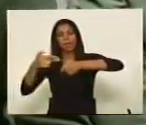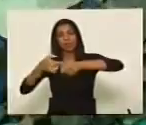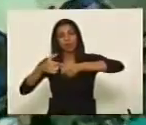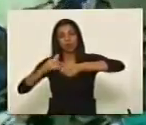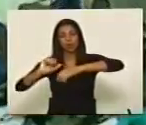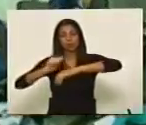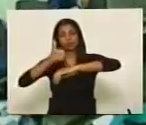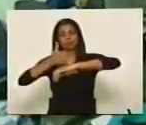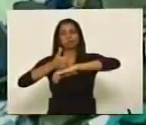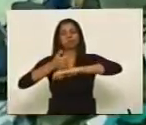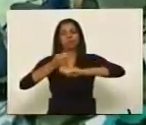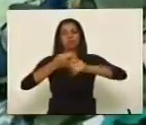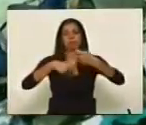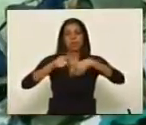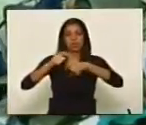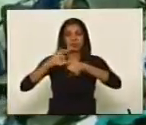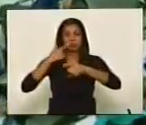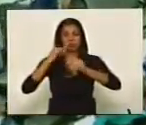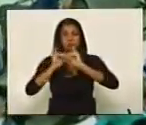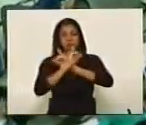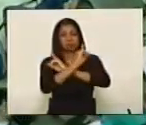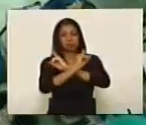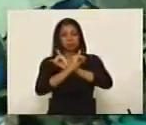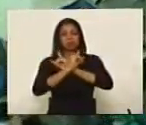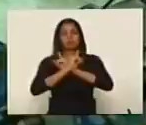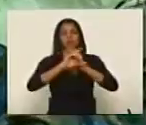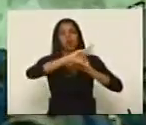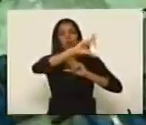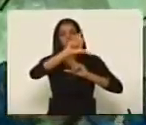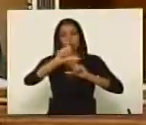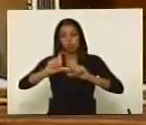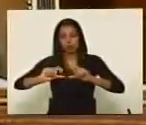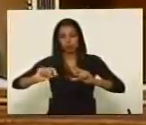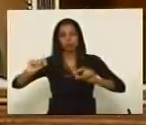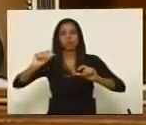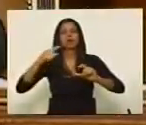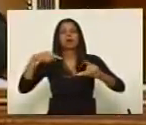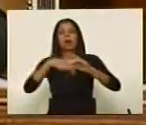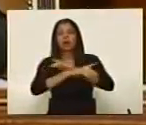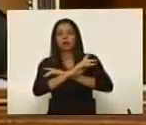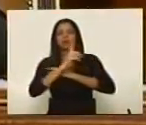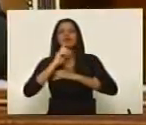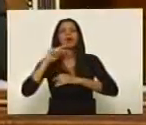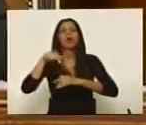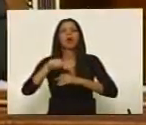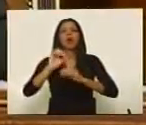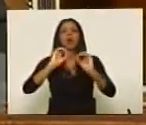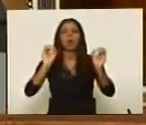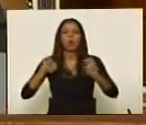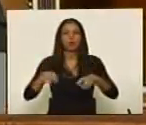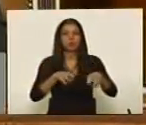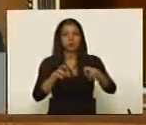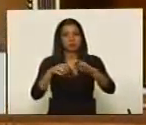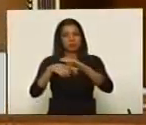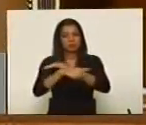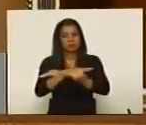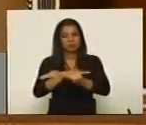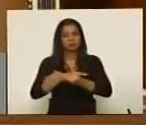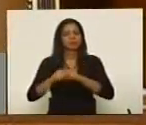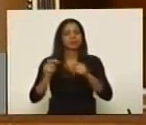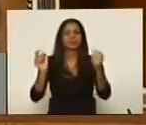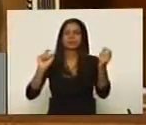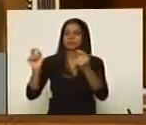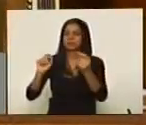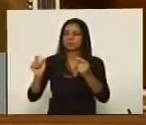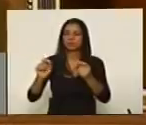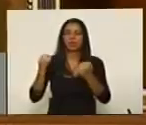petróleo depositados en el campo 1 del bloque Ayacucho de la faja petrolífera del Orinoco. Para continuar el debate, vamos